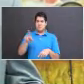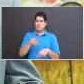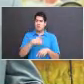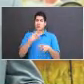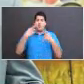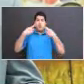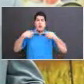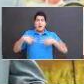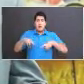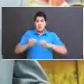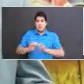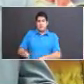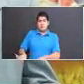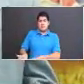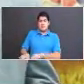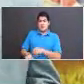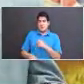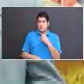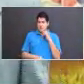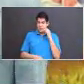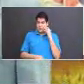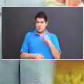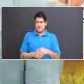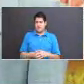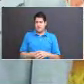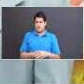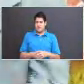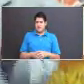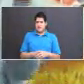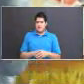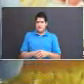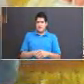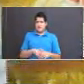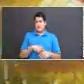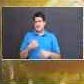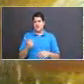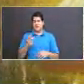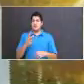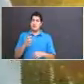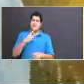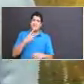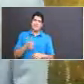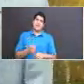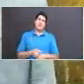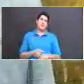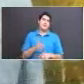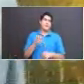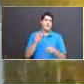Otra vez le digo, hágame el favor.